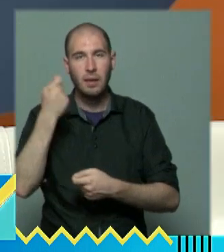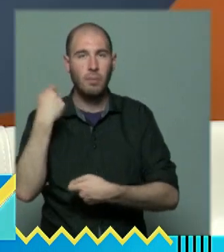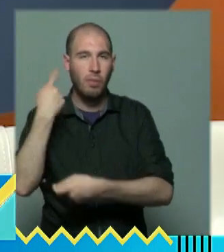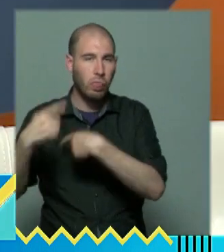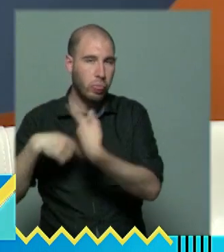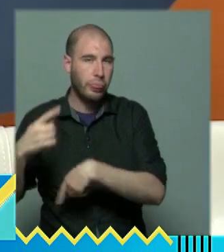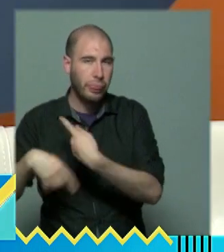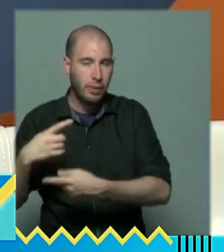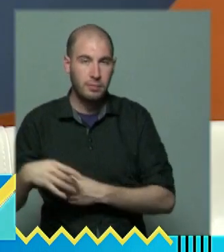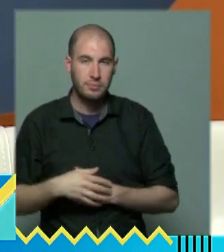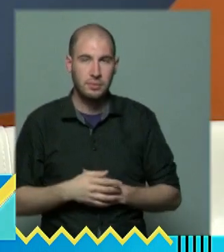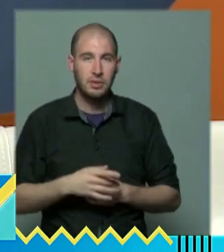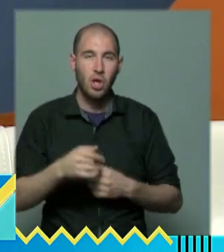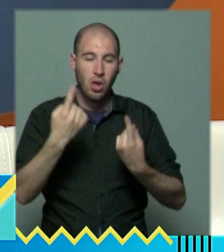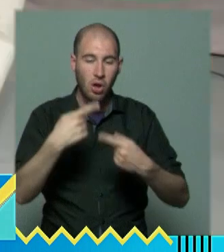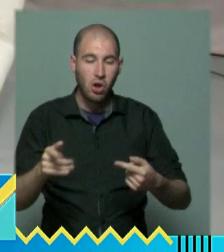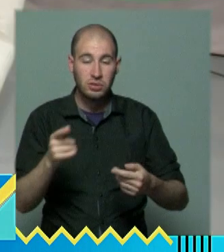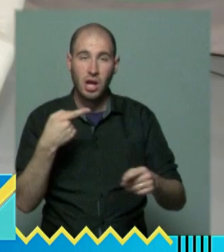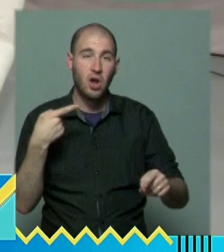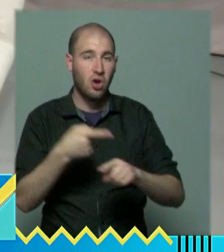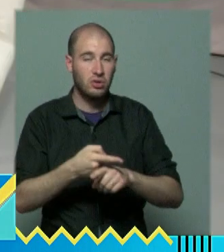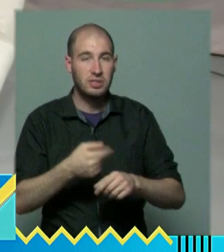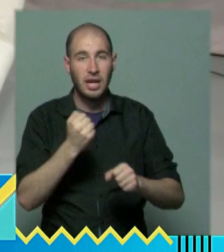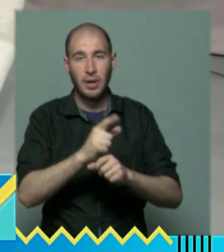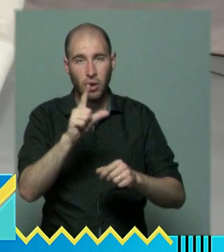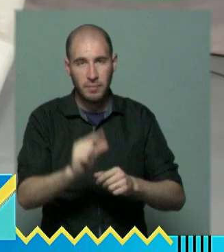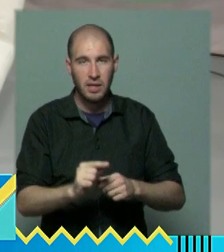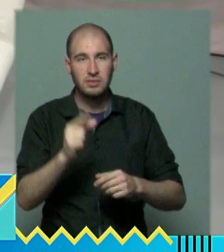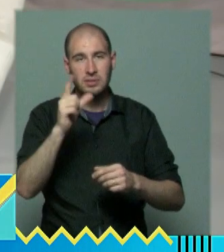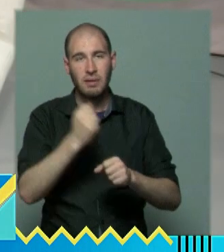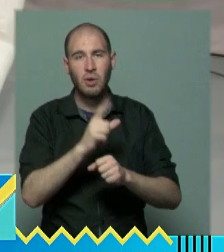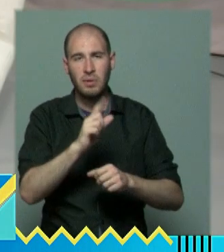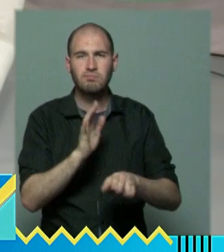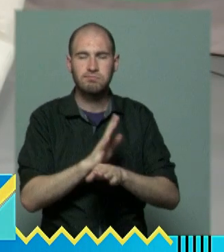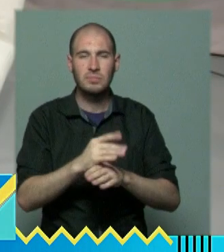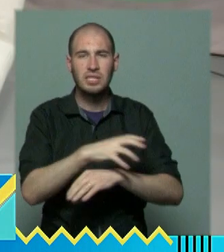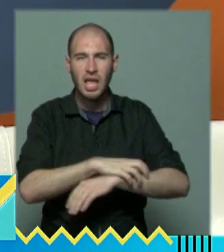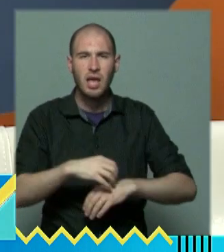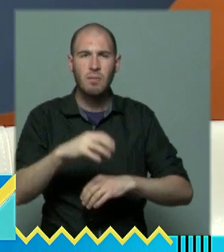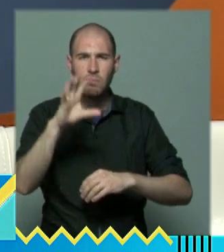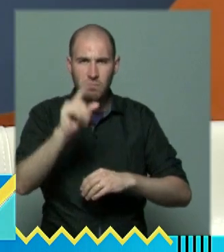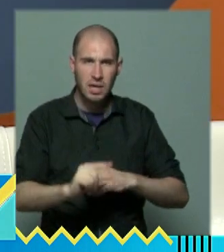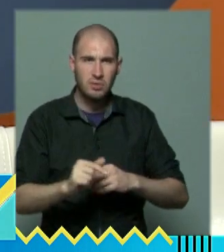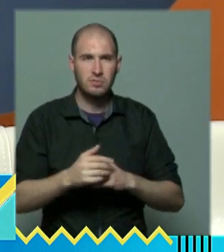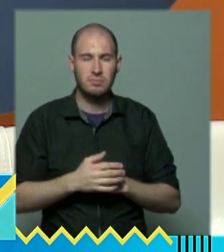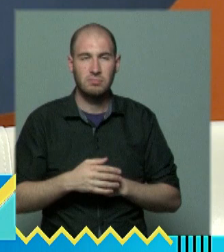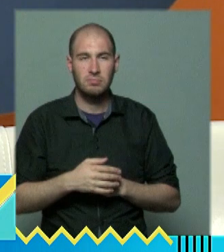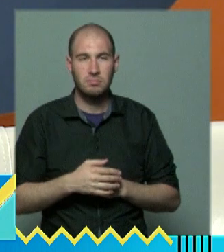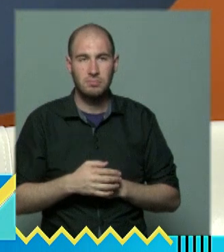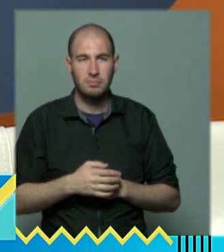financiera y en definitiva, digo, todo esto va a repercutir en menos empleo es más precariedad es